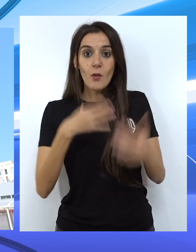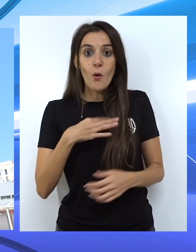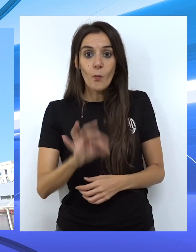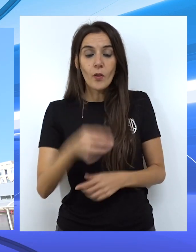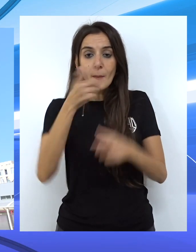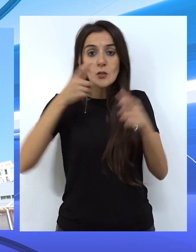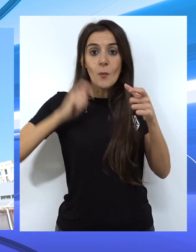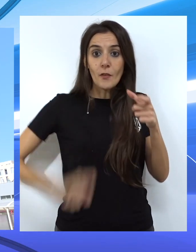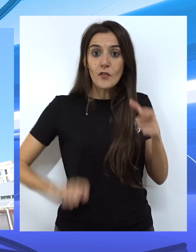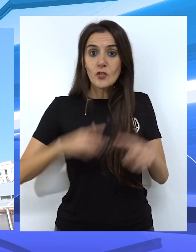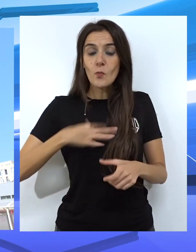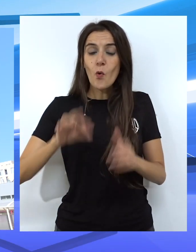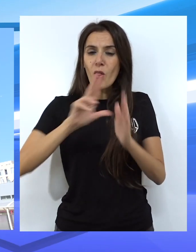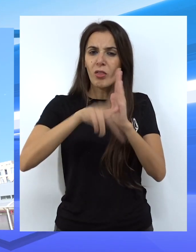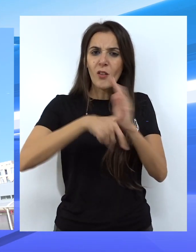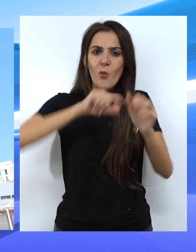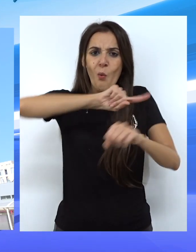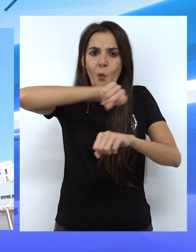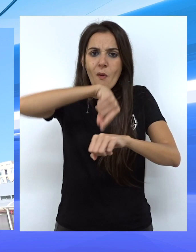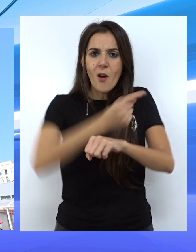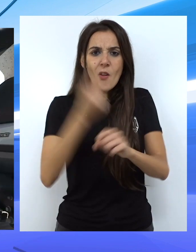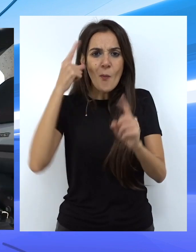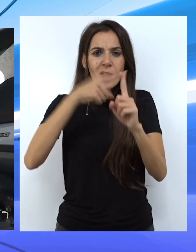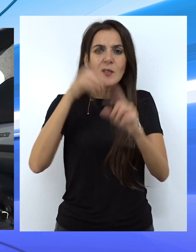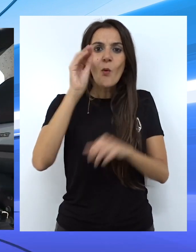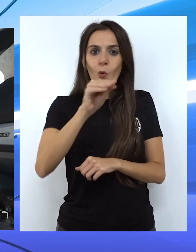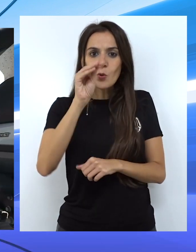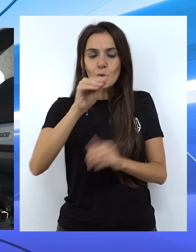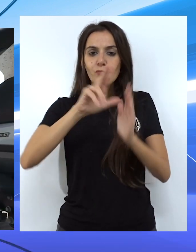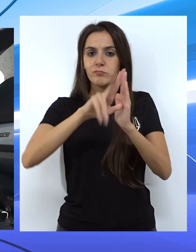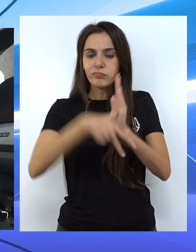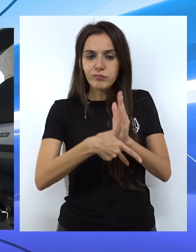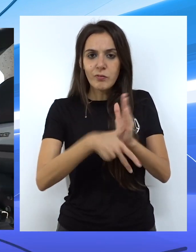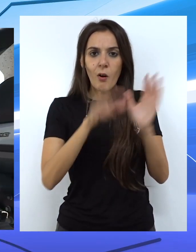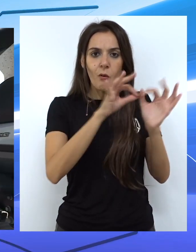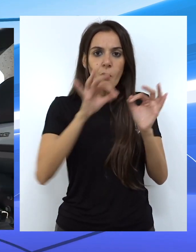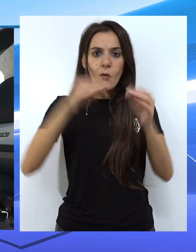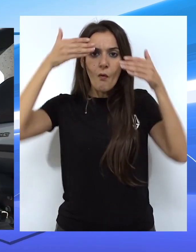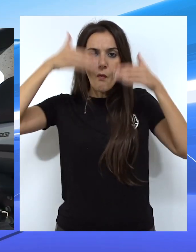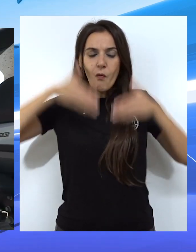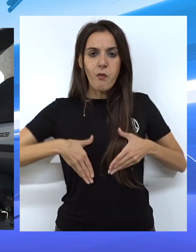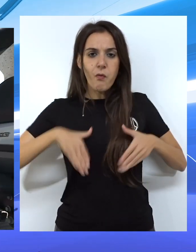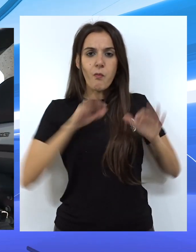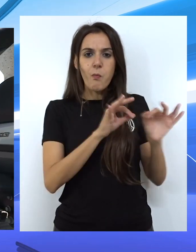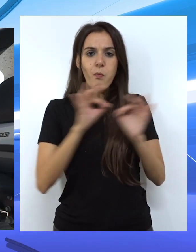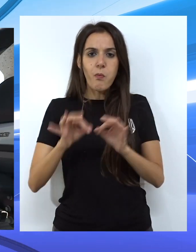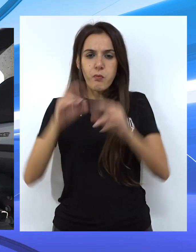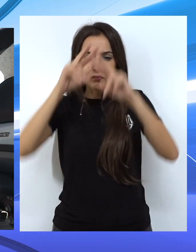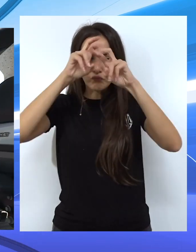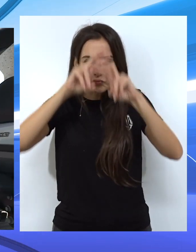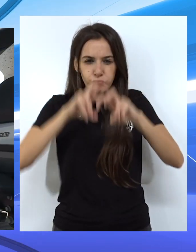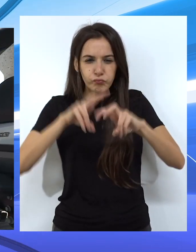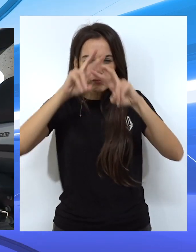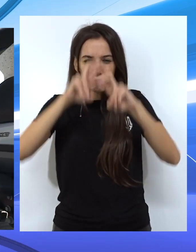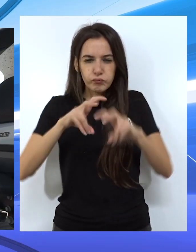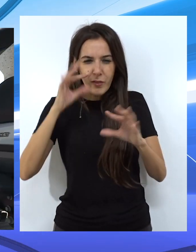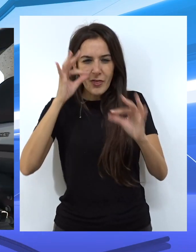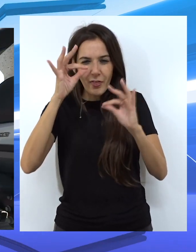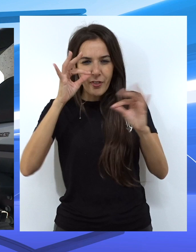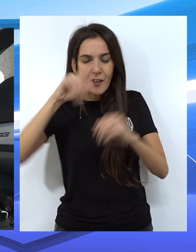19 el profesional tarda casi una hora para la consulta debe colocarse el epp y realizar una exploración exhaustiva